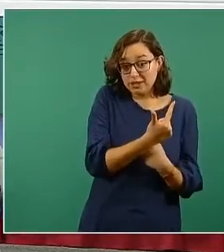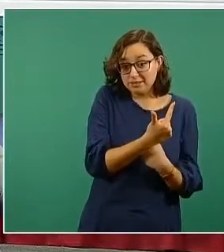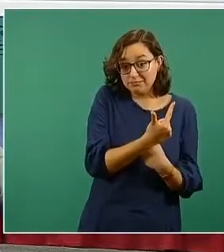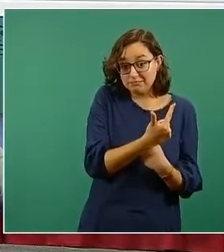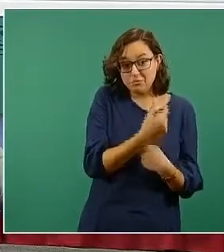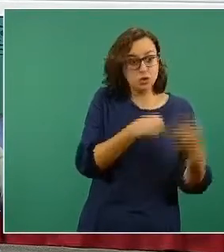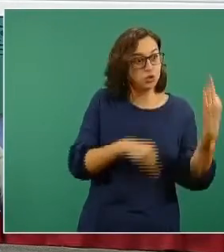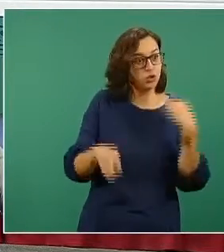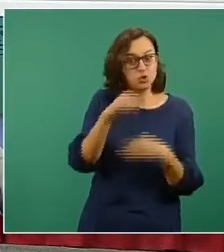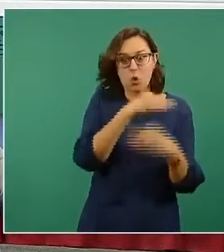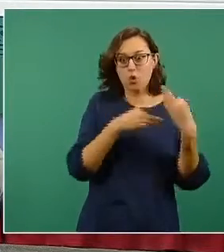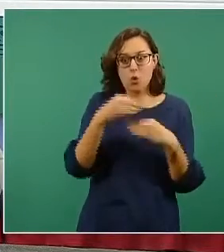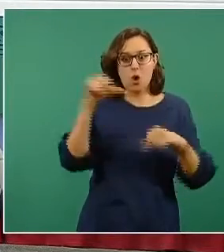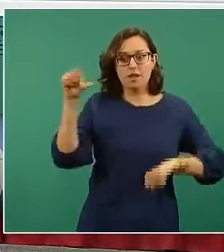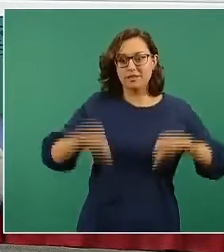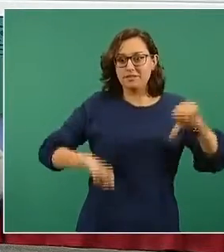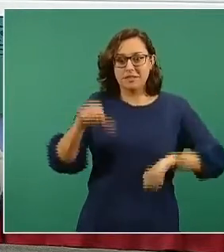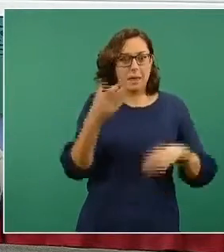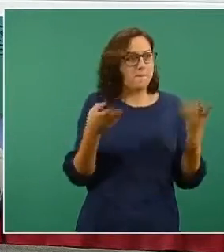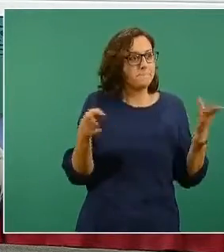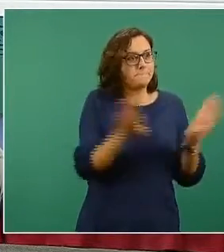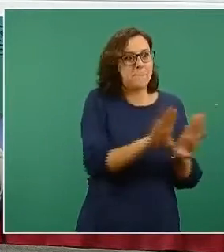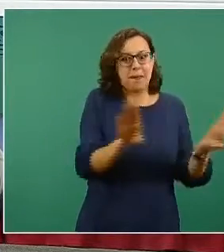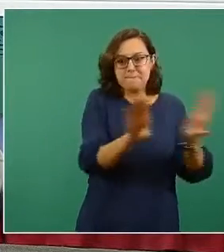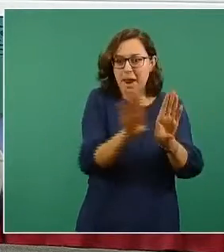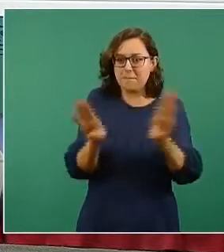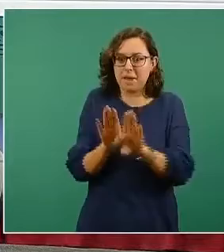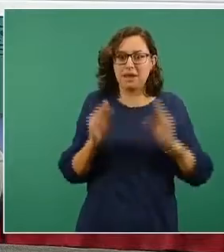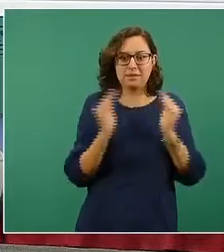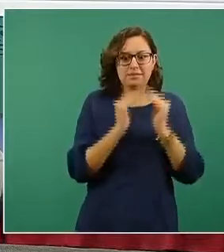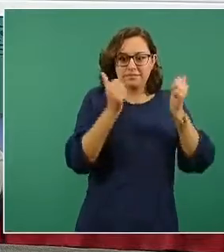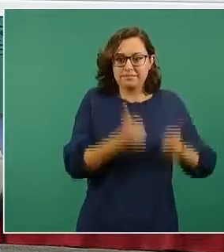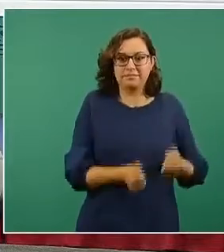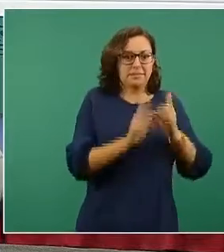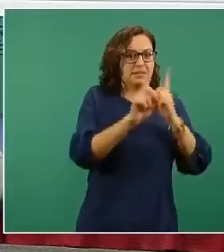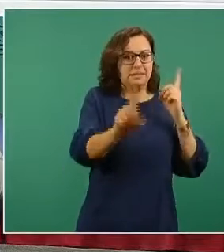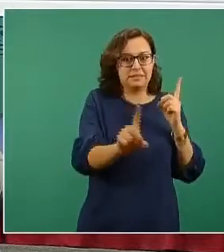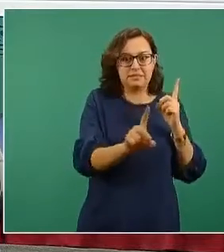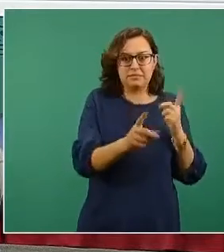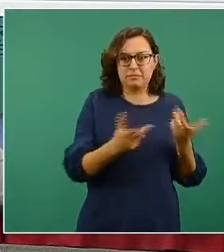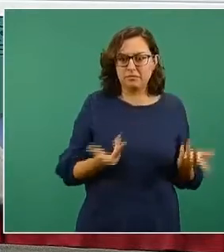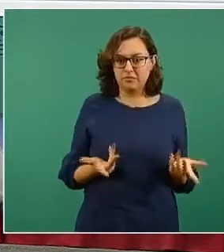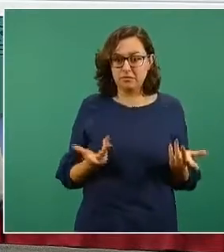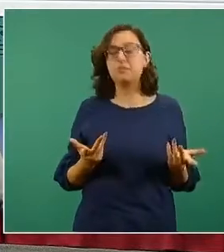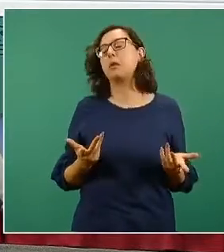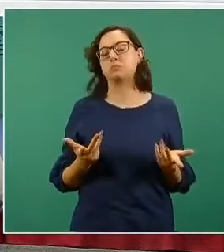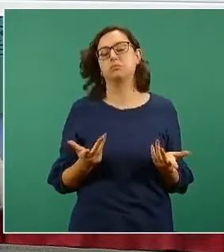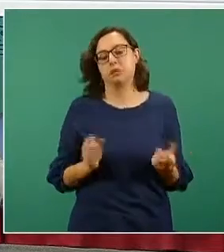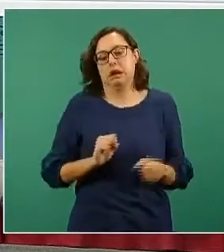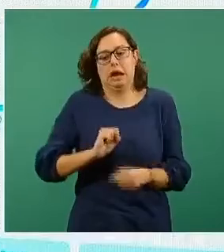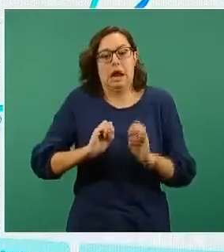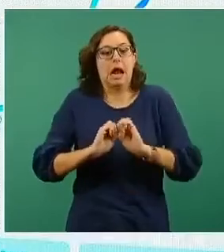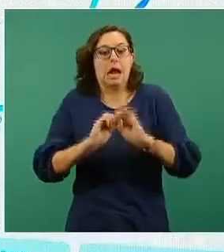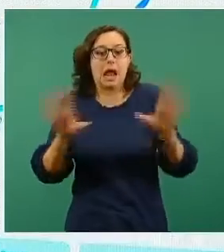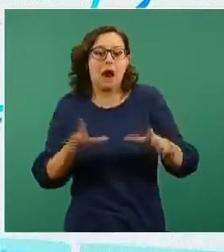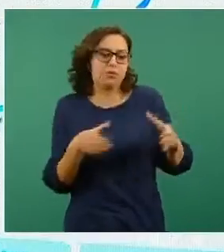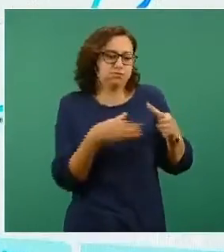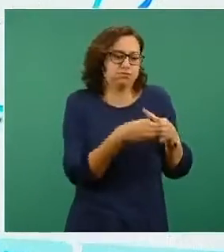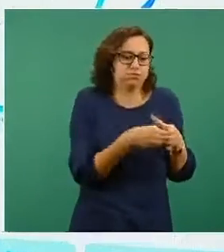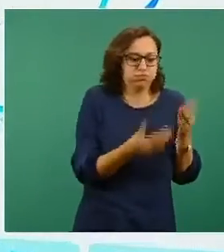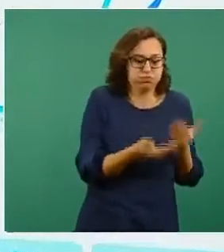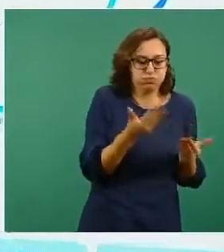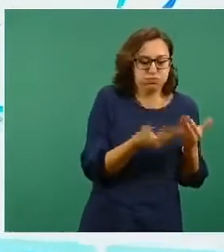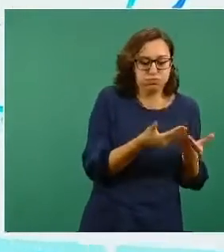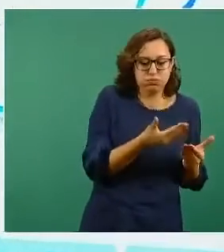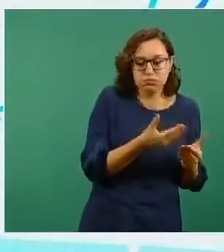y posteriormente las demás actividades de la jornada de sana distancia, desde luego es notoriamente mayor. Entonces